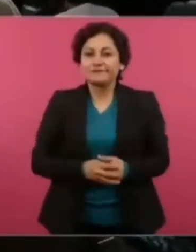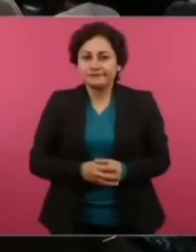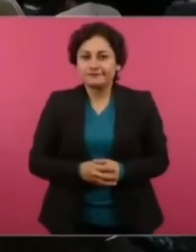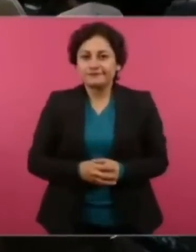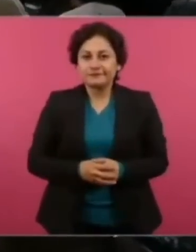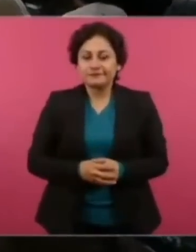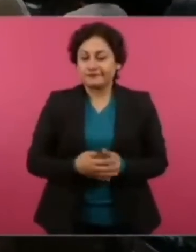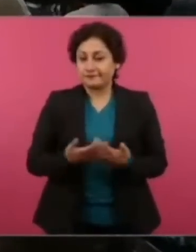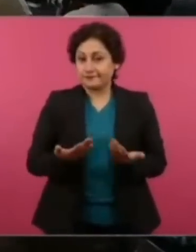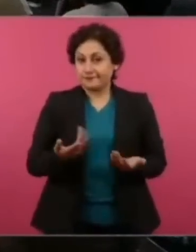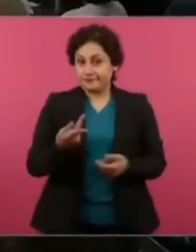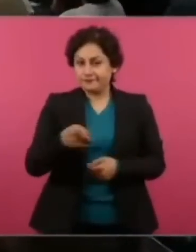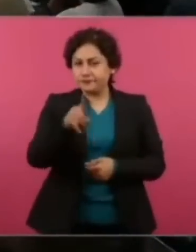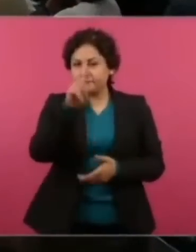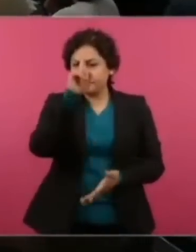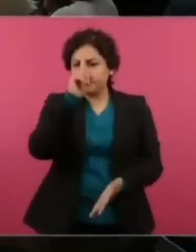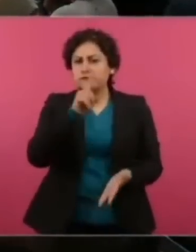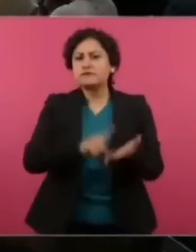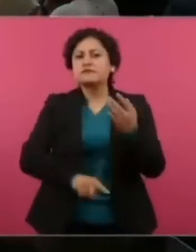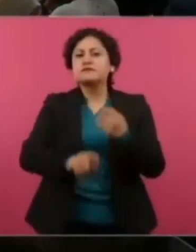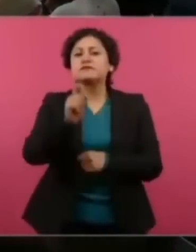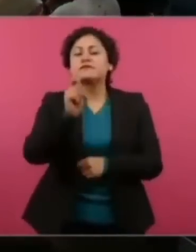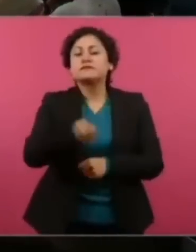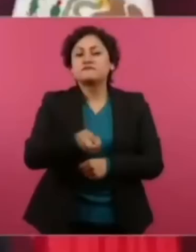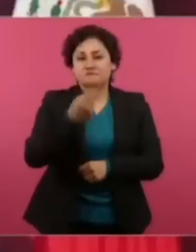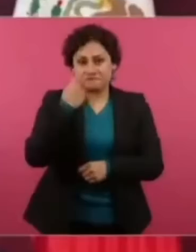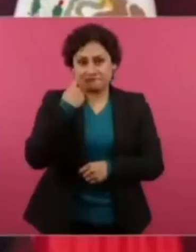Pero imagínense,